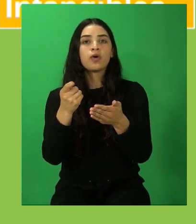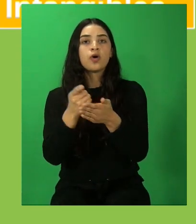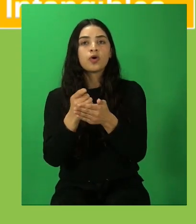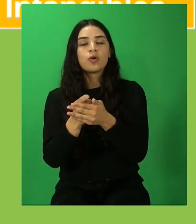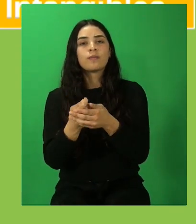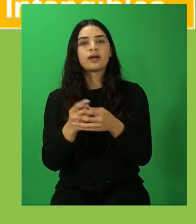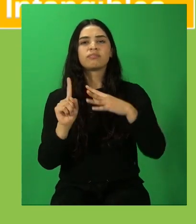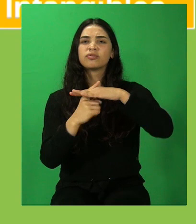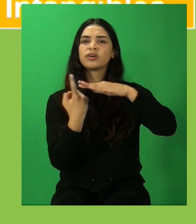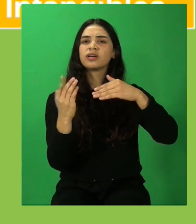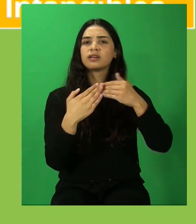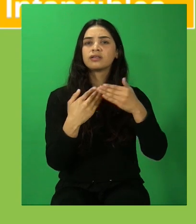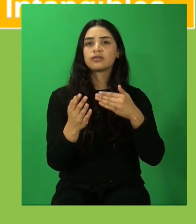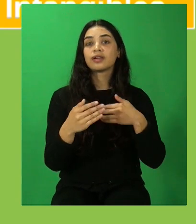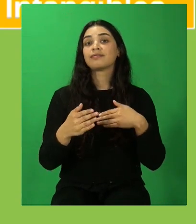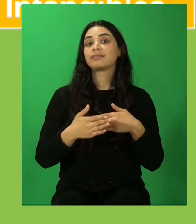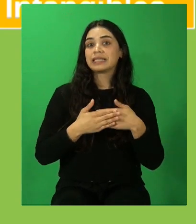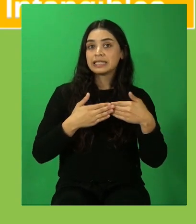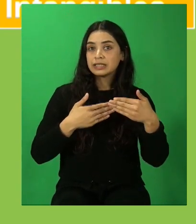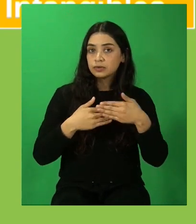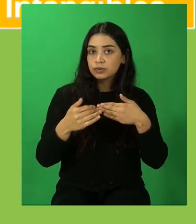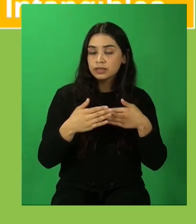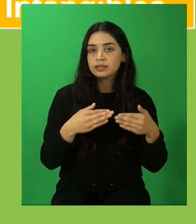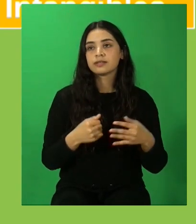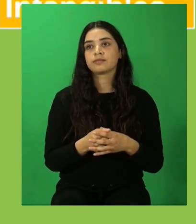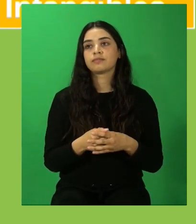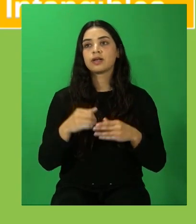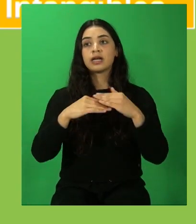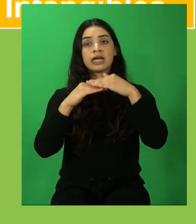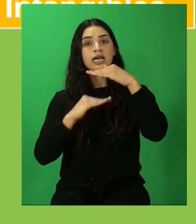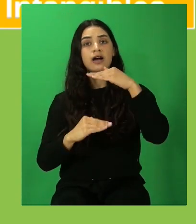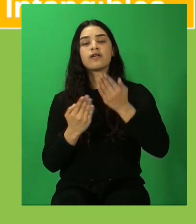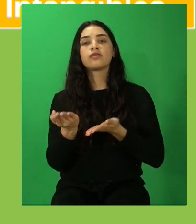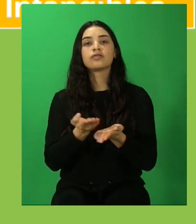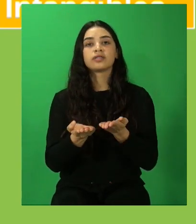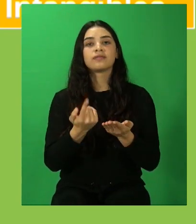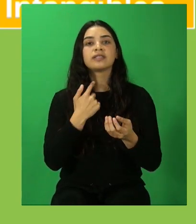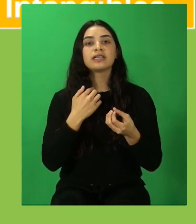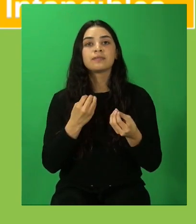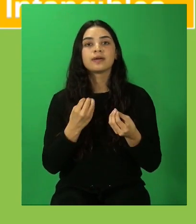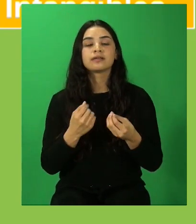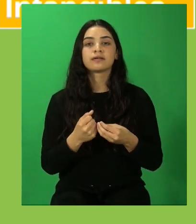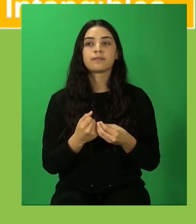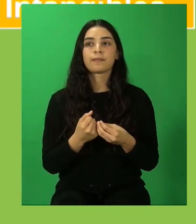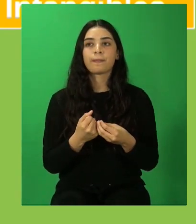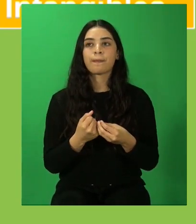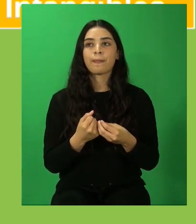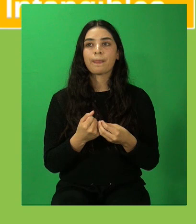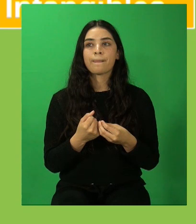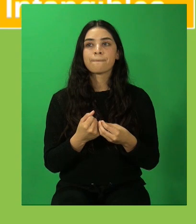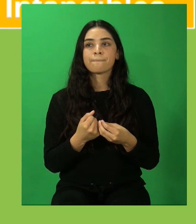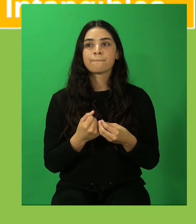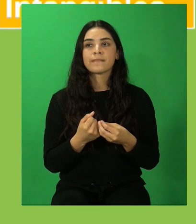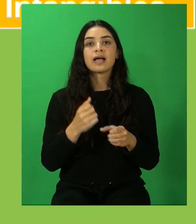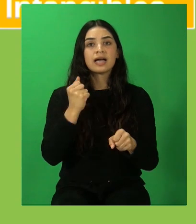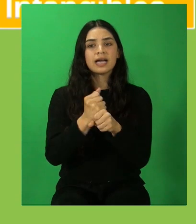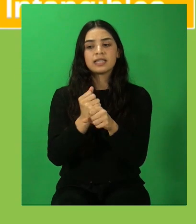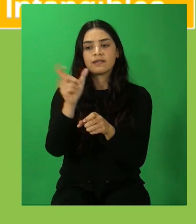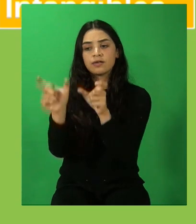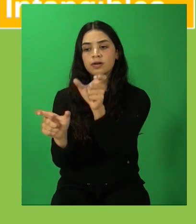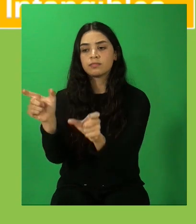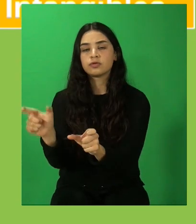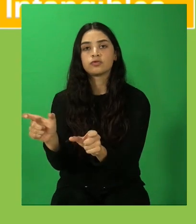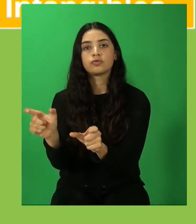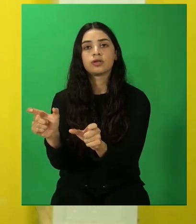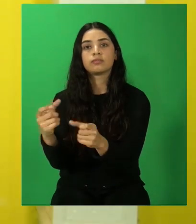naturaleza. Y estos son tangibles, o sea, yo los puedo tocar. Los servicios son prestaciones de humana o de persona